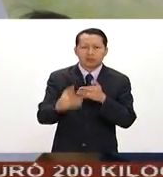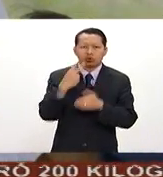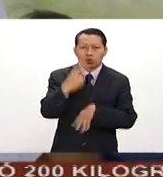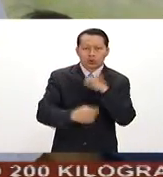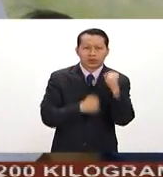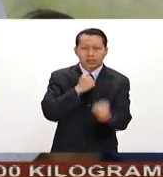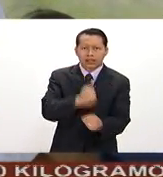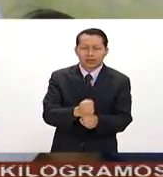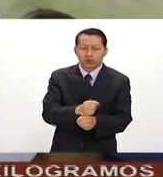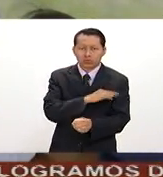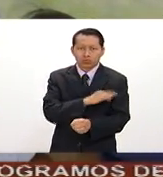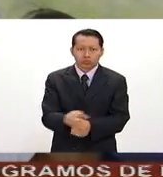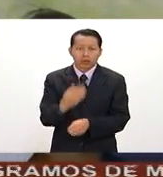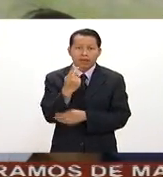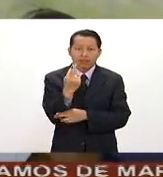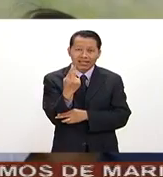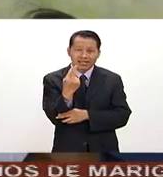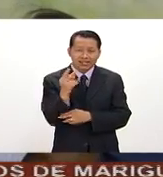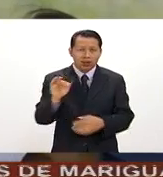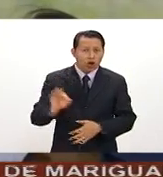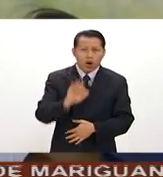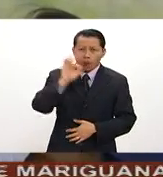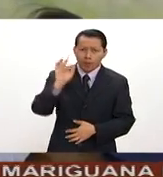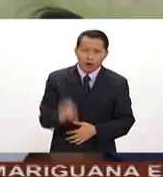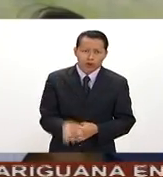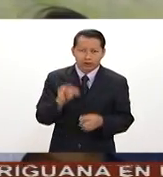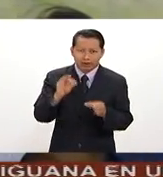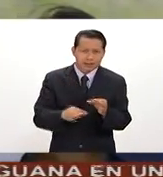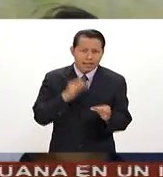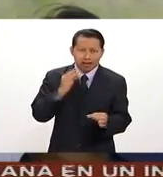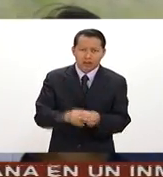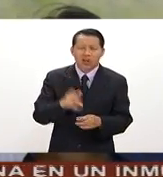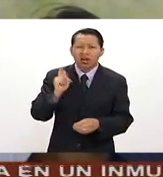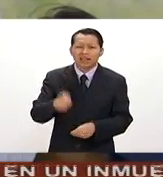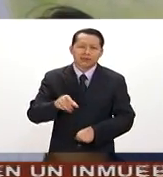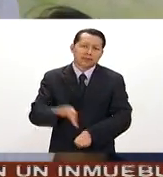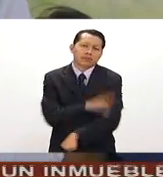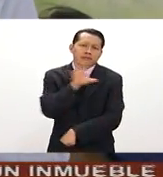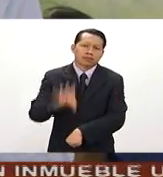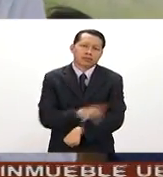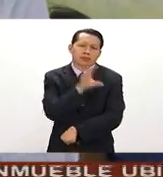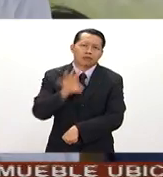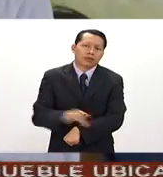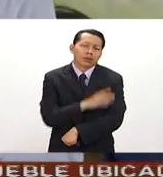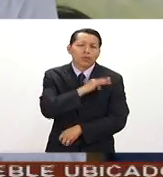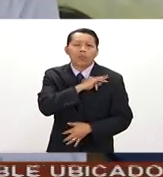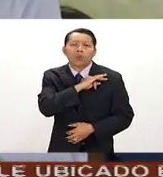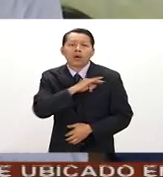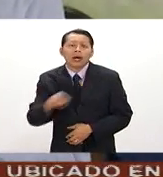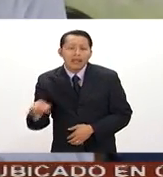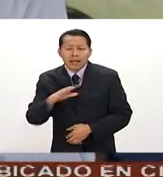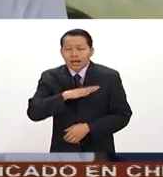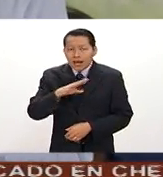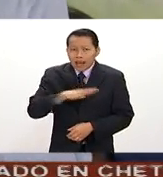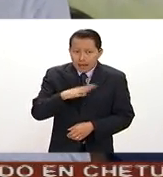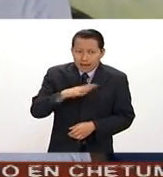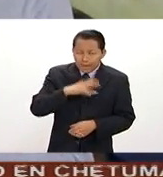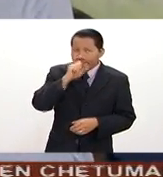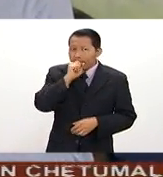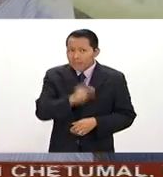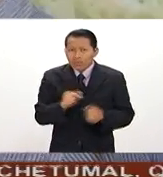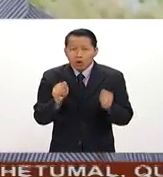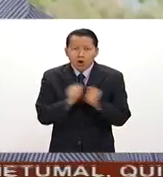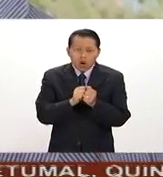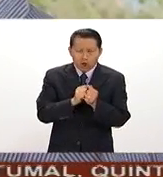años, al menos 25% de la electricidad sea generada a través de fuentes